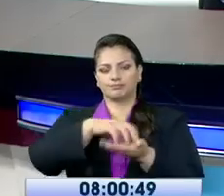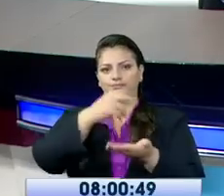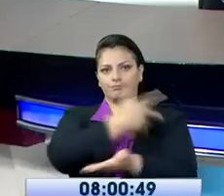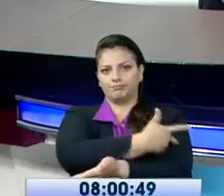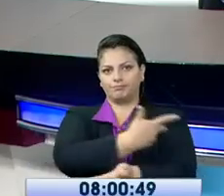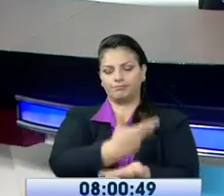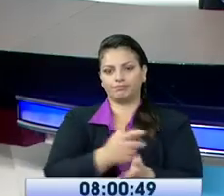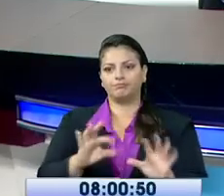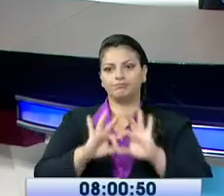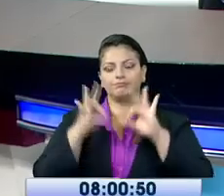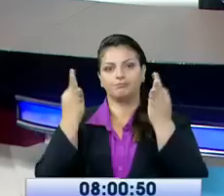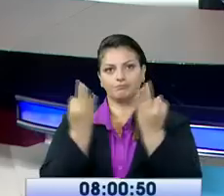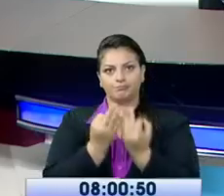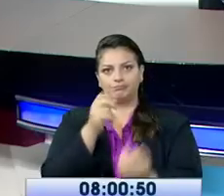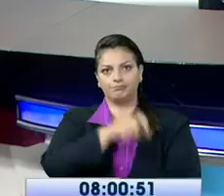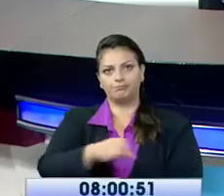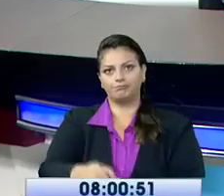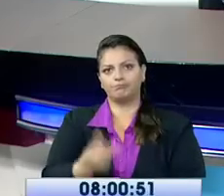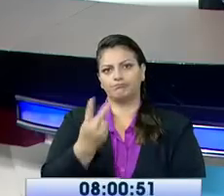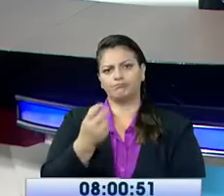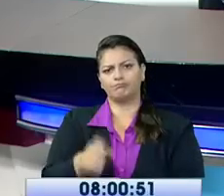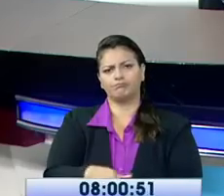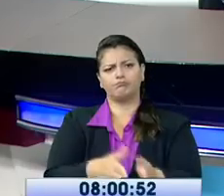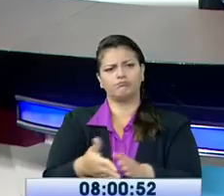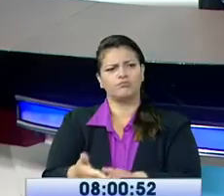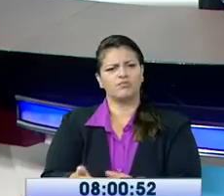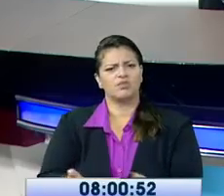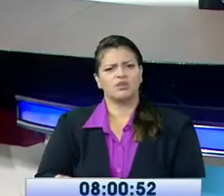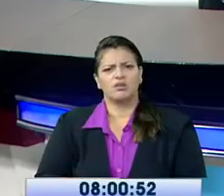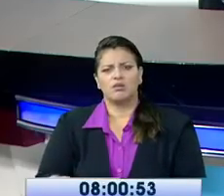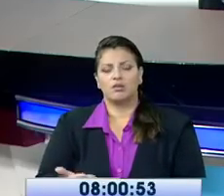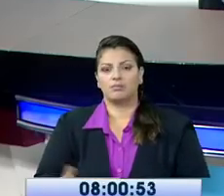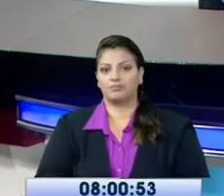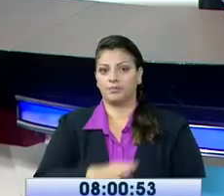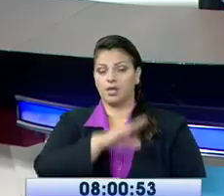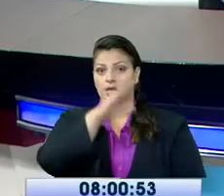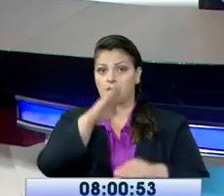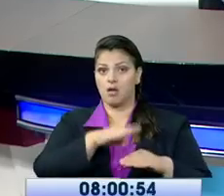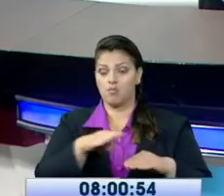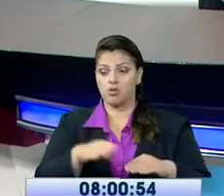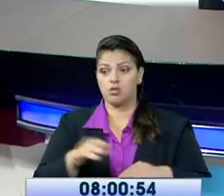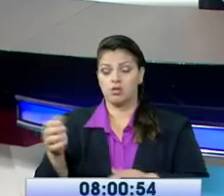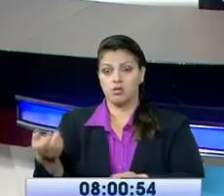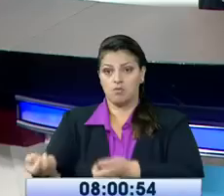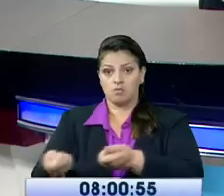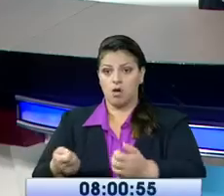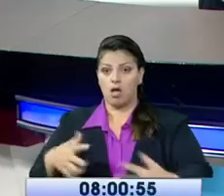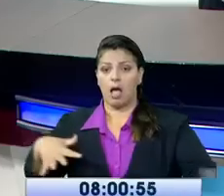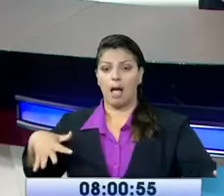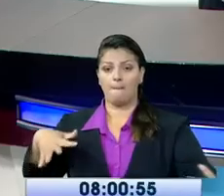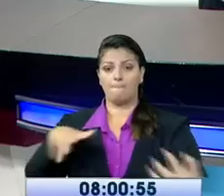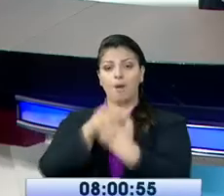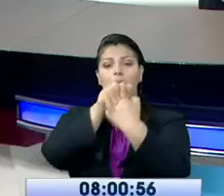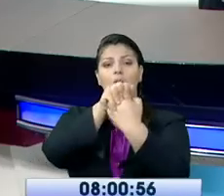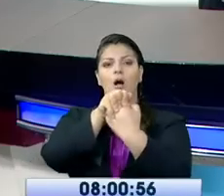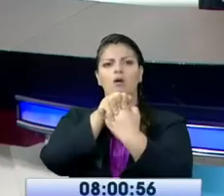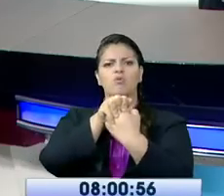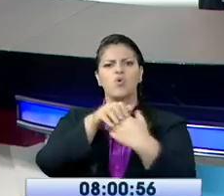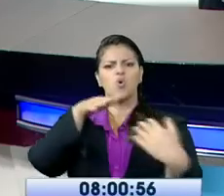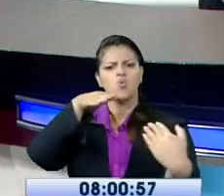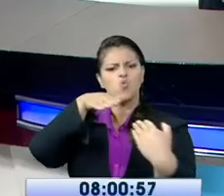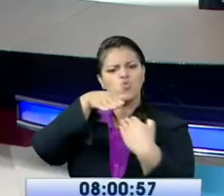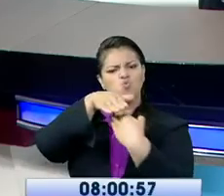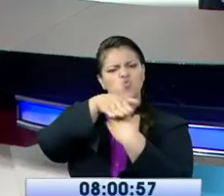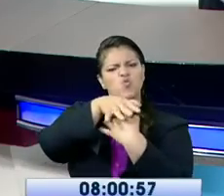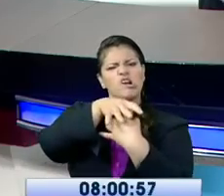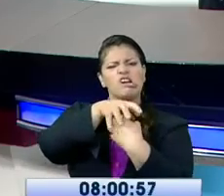misma familia pierden la vida tras un aparatoso choque entre una camioneta y un camión. No se sabe a ciencia